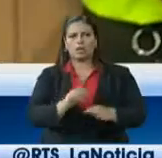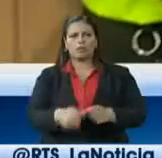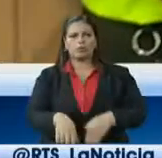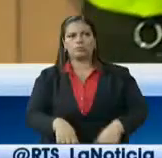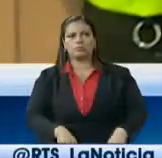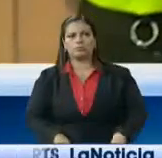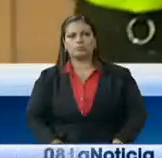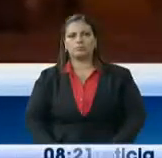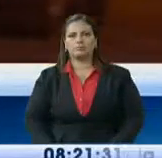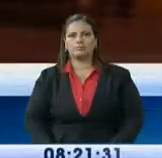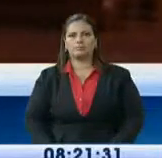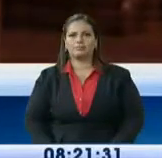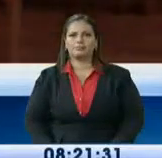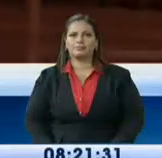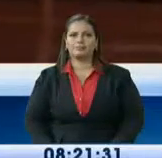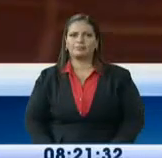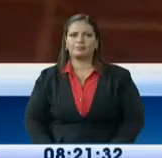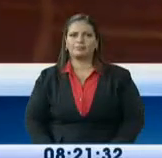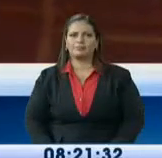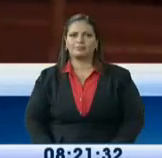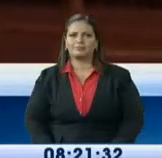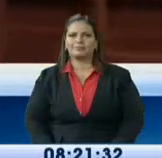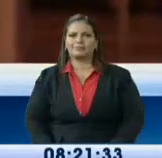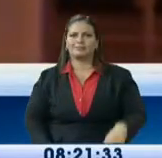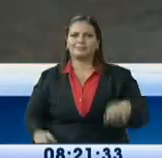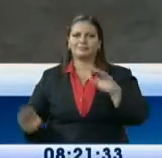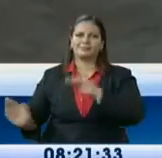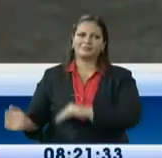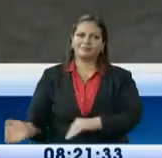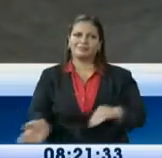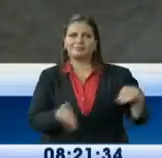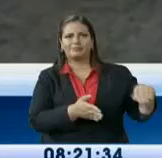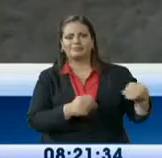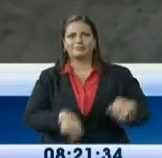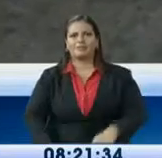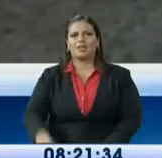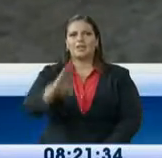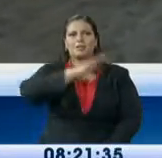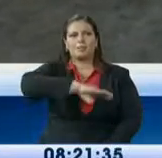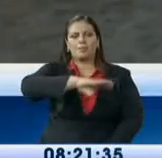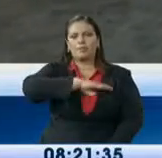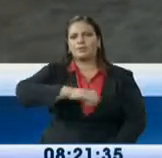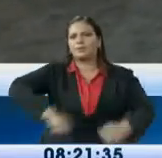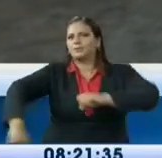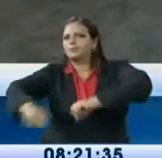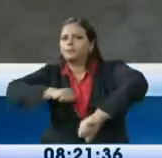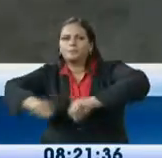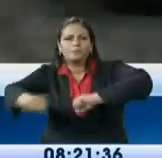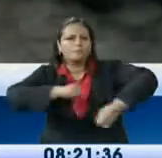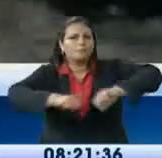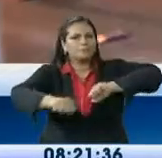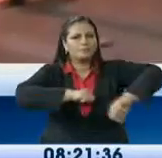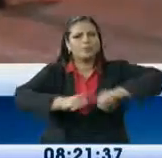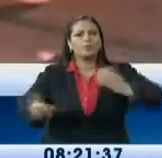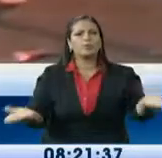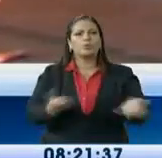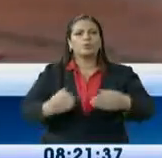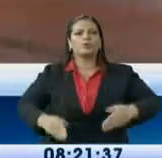La Policía Nacional recuperó un vehículo minutos después de que fuera sustraído en el bloque 1 de Flor de